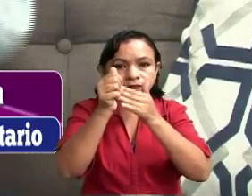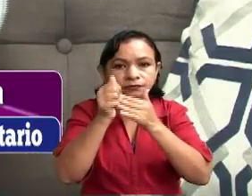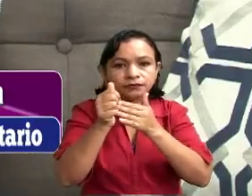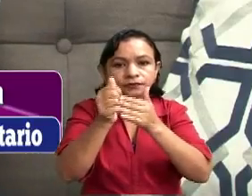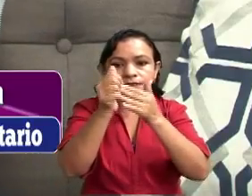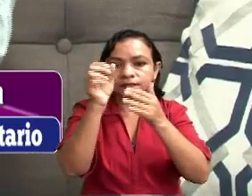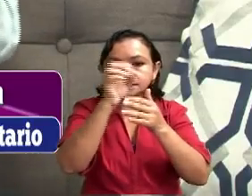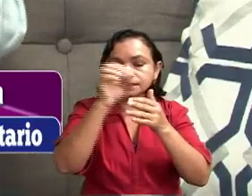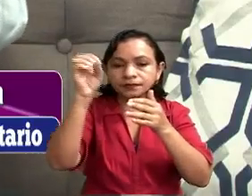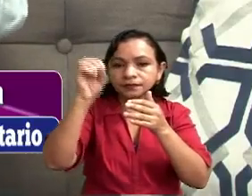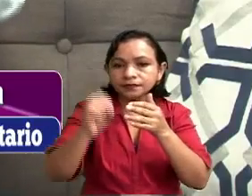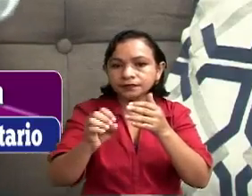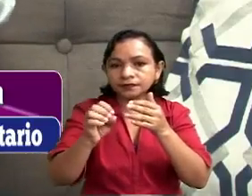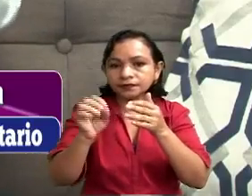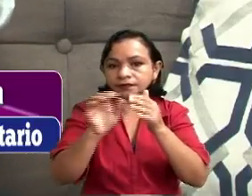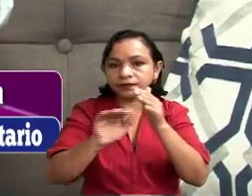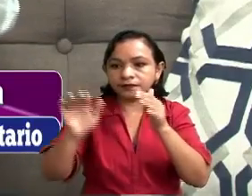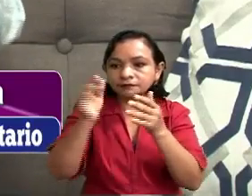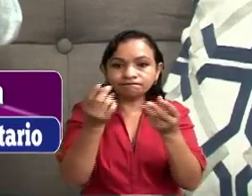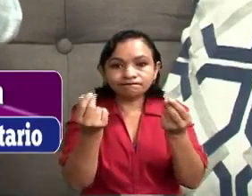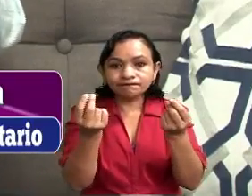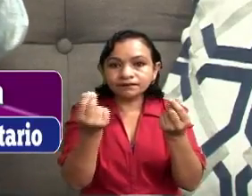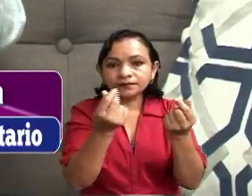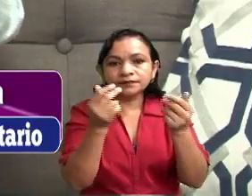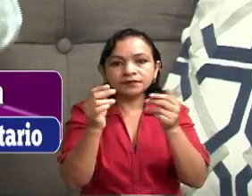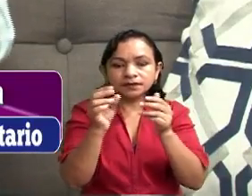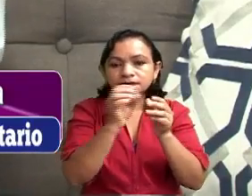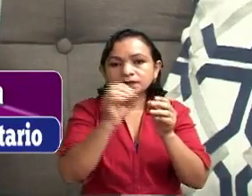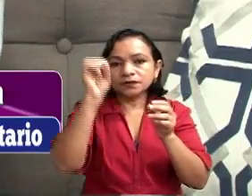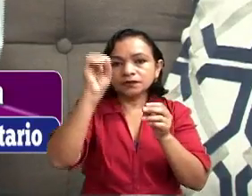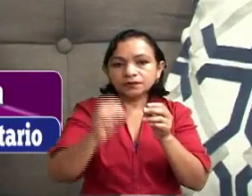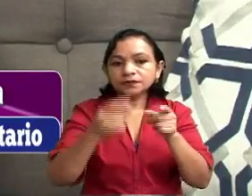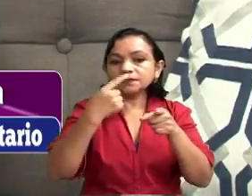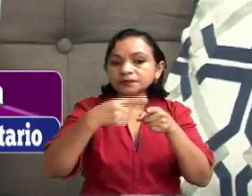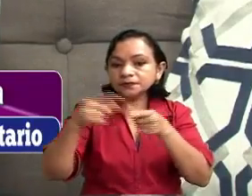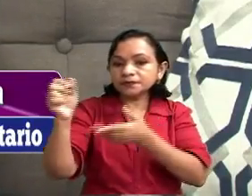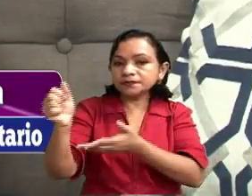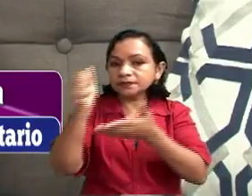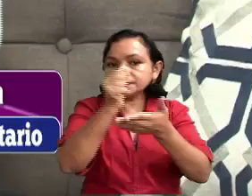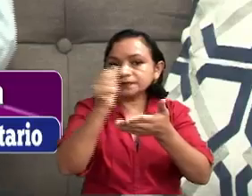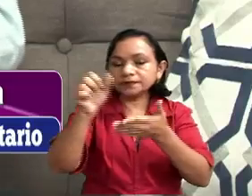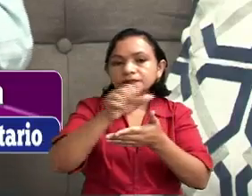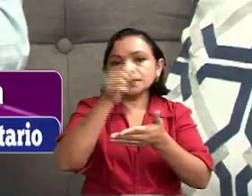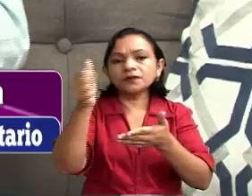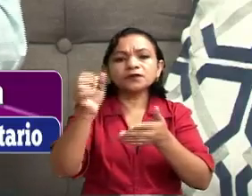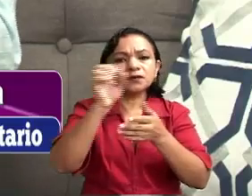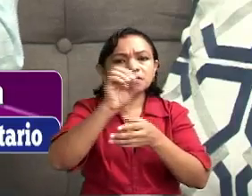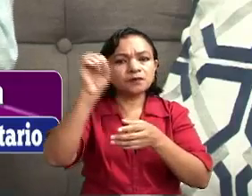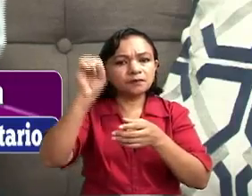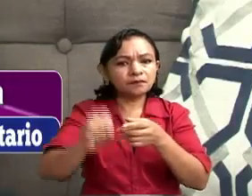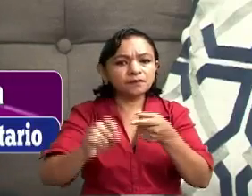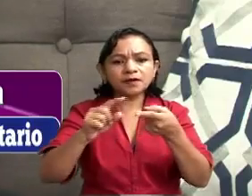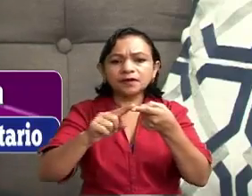el impuesto sobre la renta, que es el más dinámico, okay. Ha venido aportando, pero también los otros, el impuesto del valor agregado, los